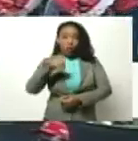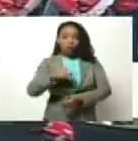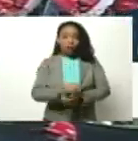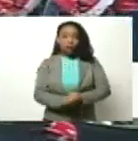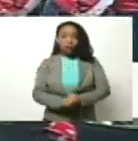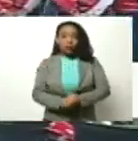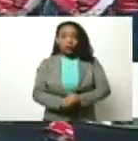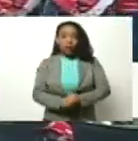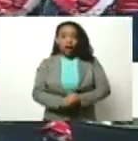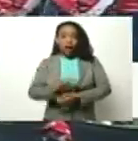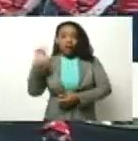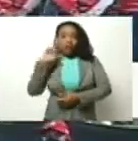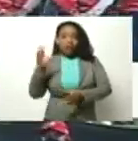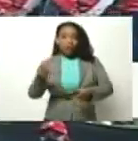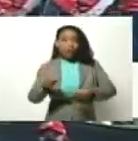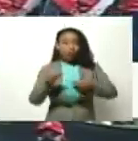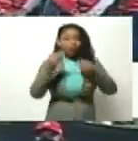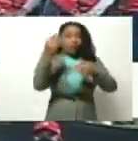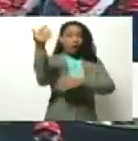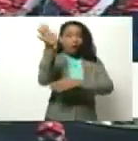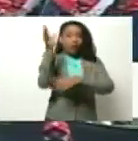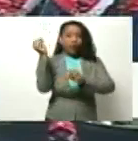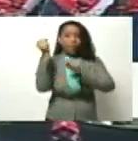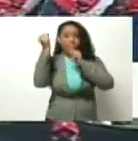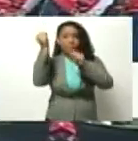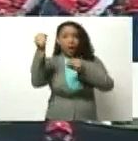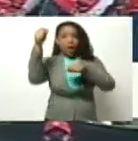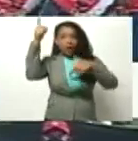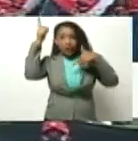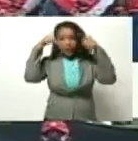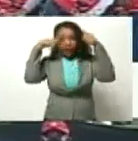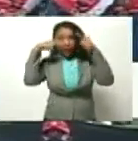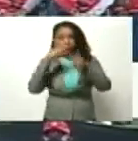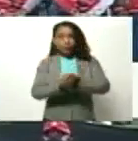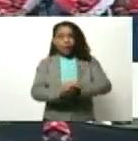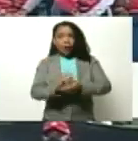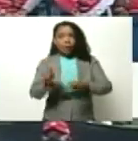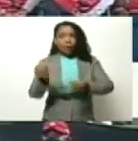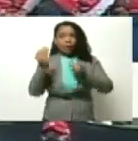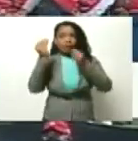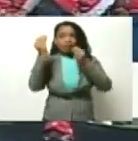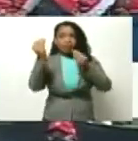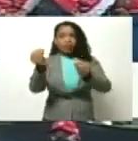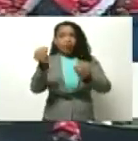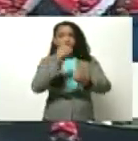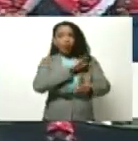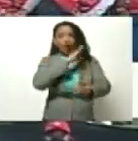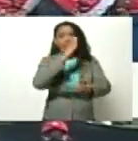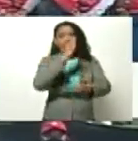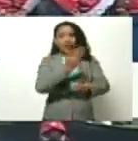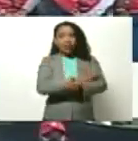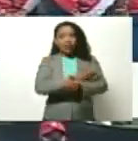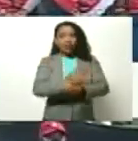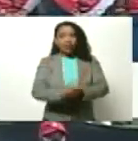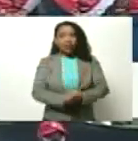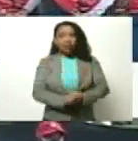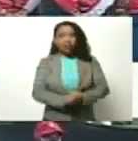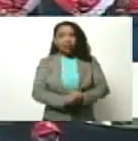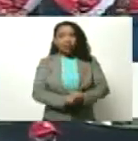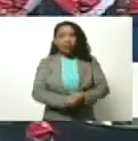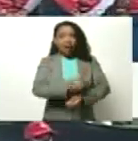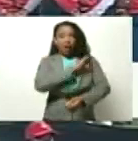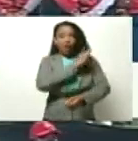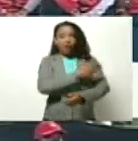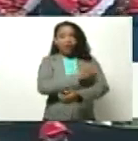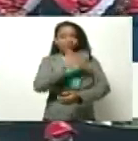por toda Venezuela entregar este estandarte es entregar a Chávez es entregar la fuerza la fuerza